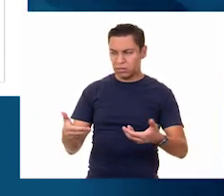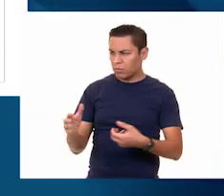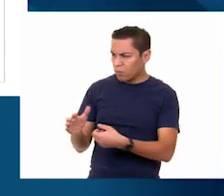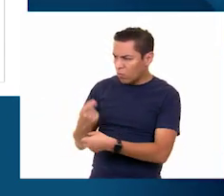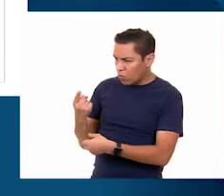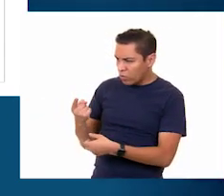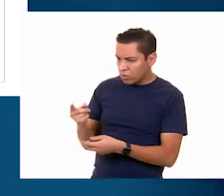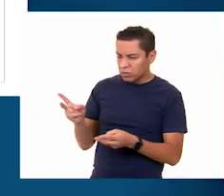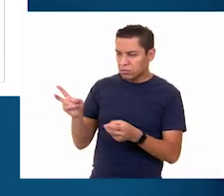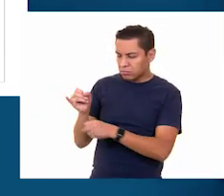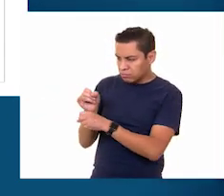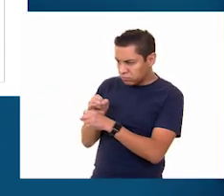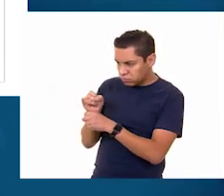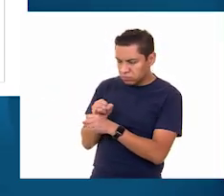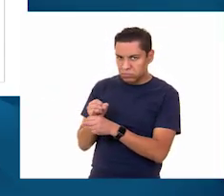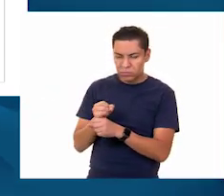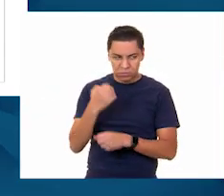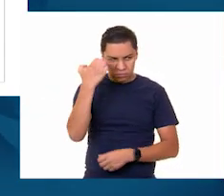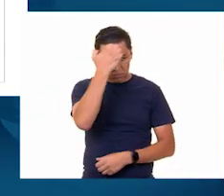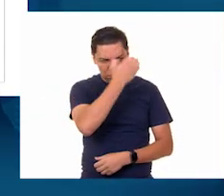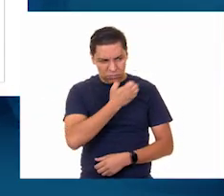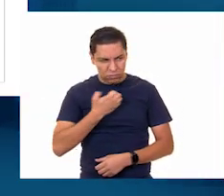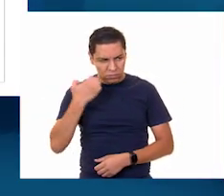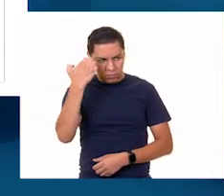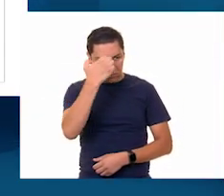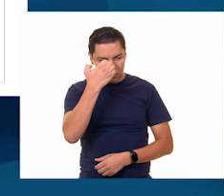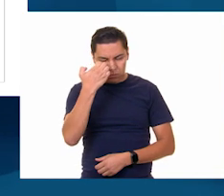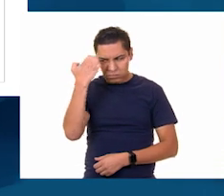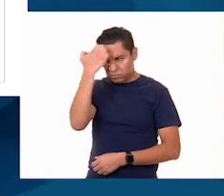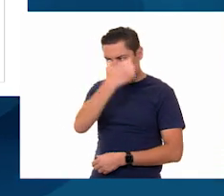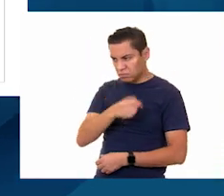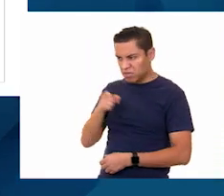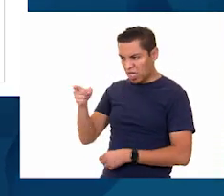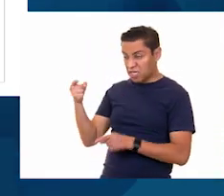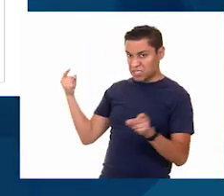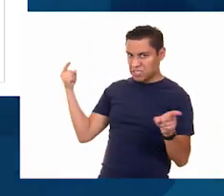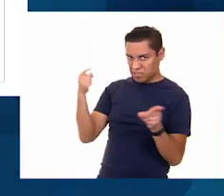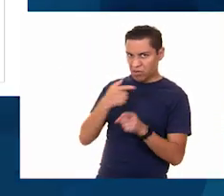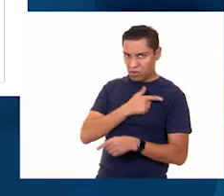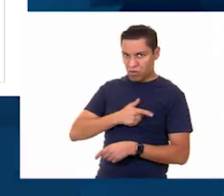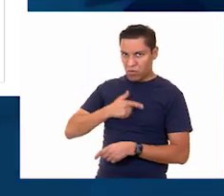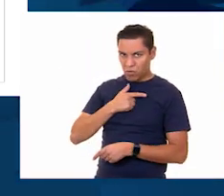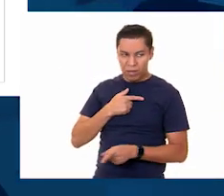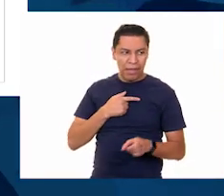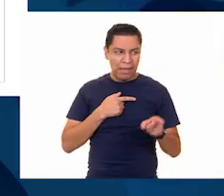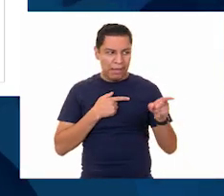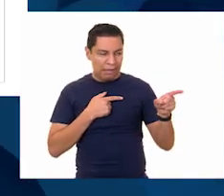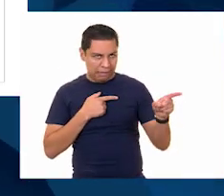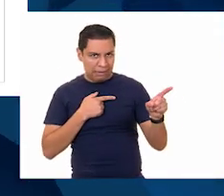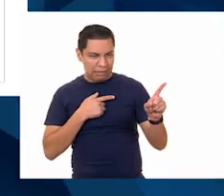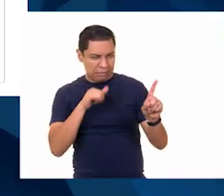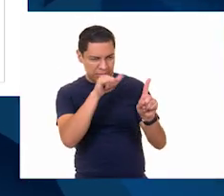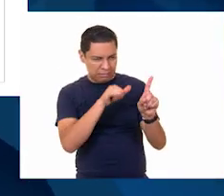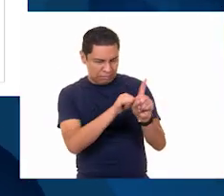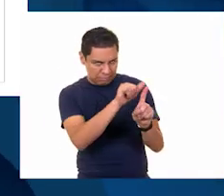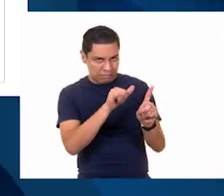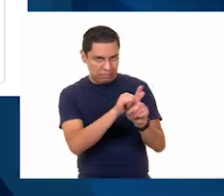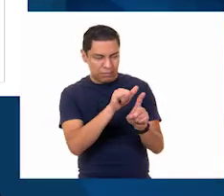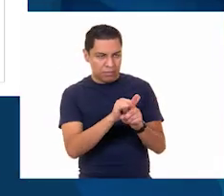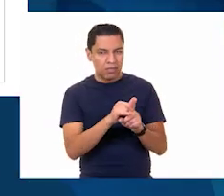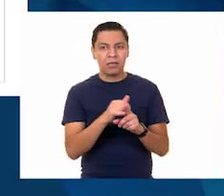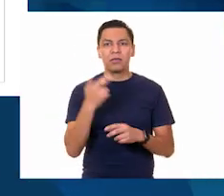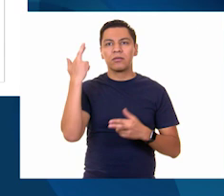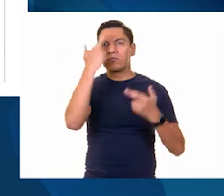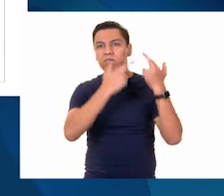necesario, investigue y observe al niño o adolescente, sobre todo en lugares sin vigilancia. Revise las paredes de baños o puertas para